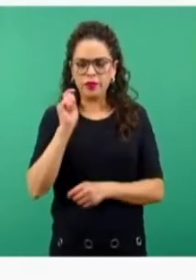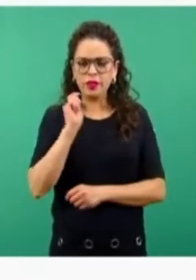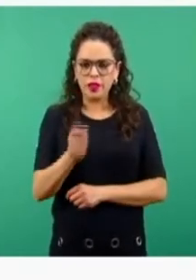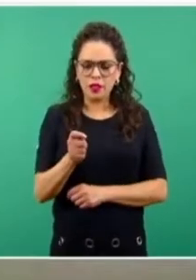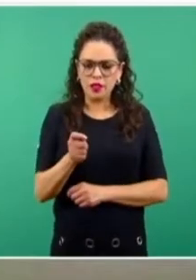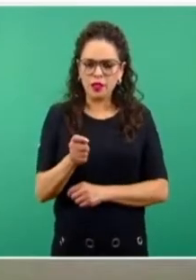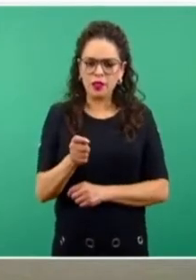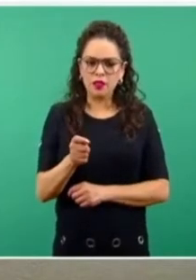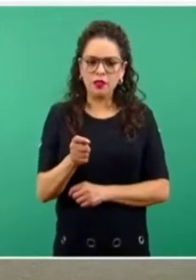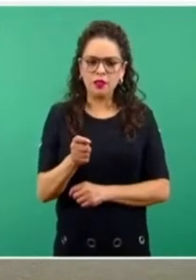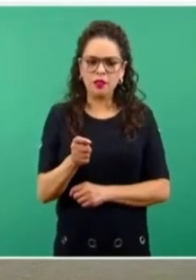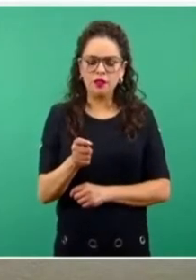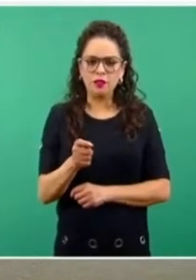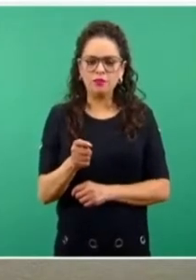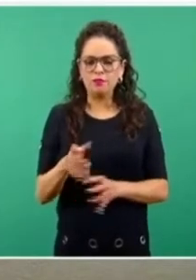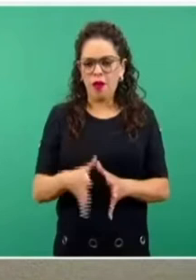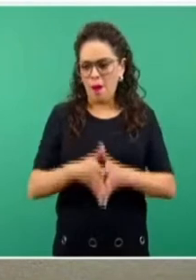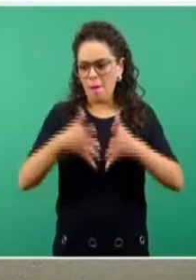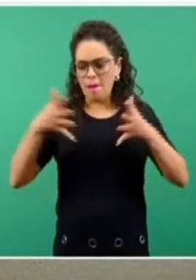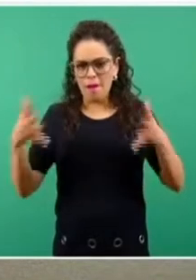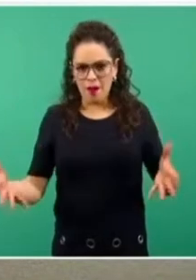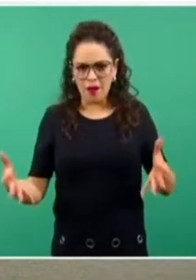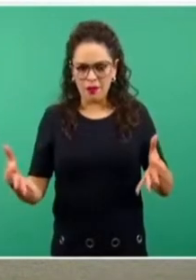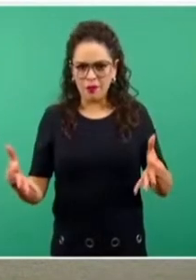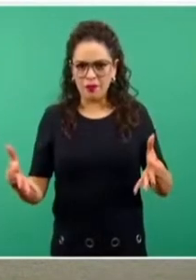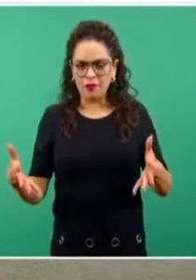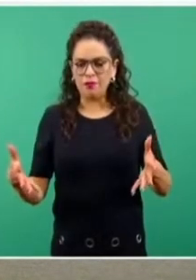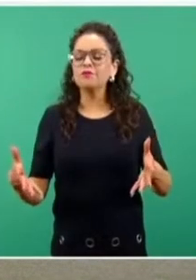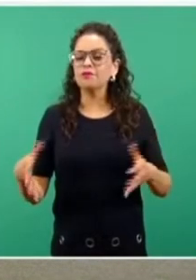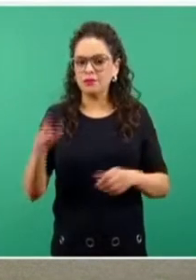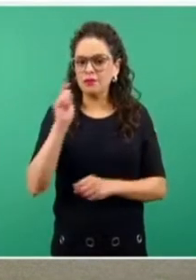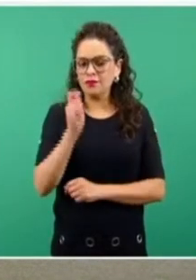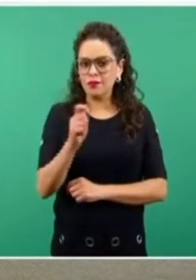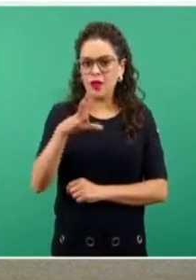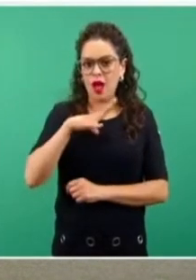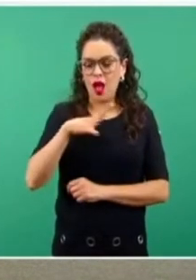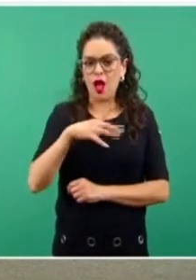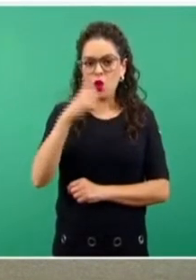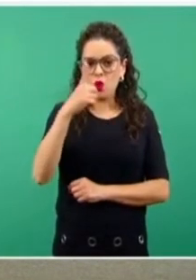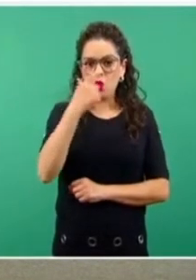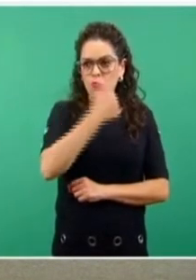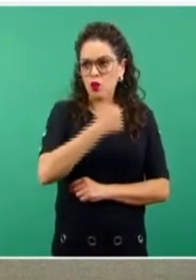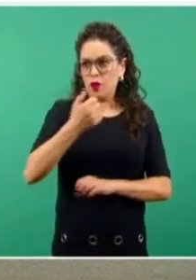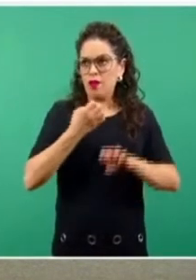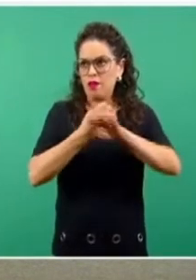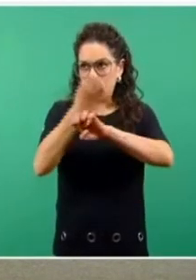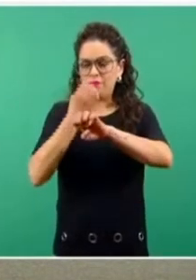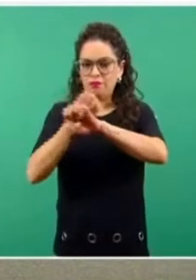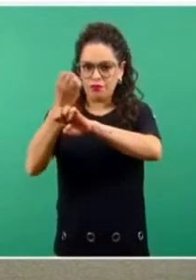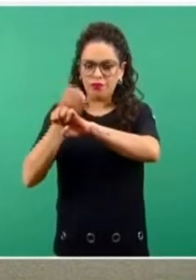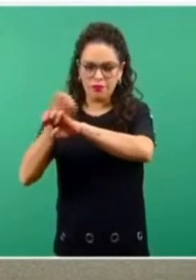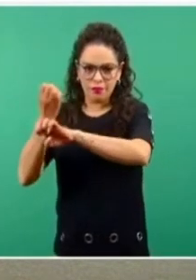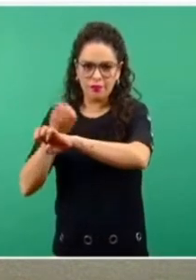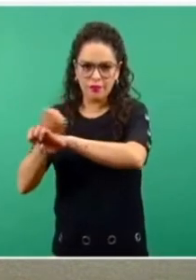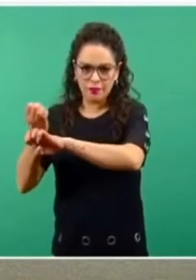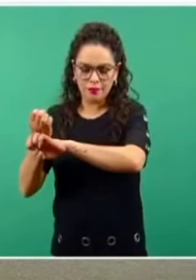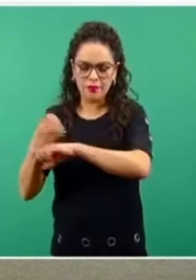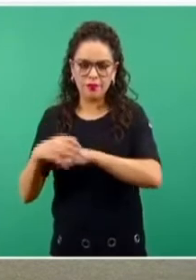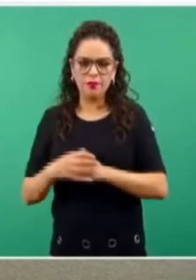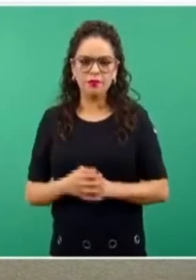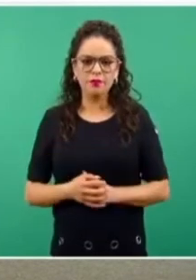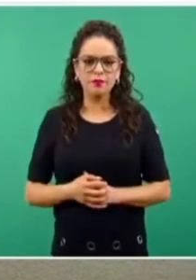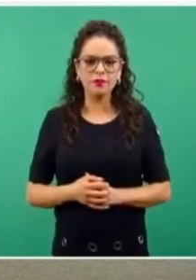grandes congregaciones, que obviamente también están en cada una de las entidades federativas y que pueden